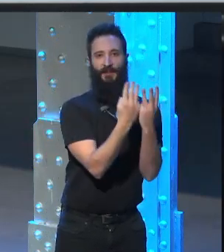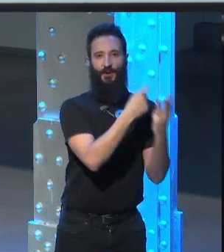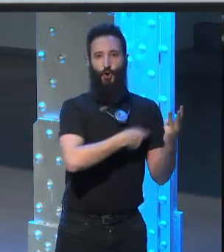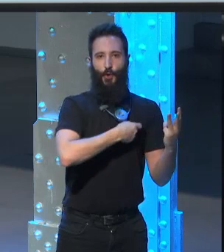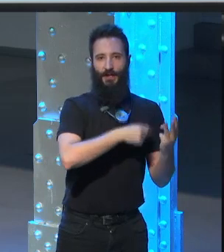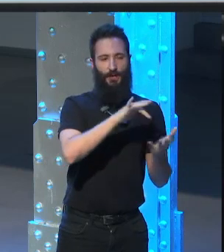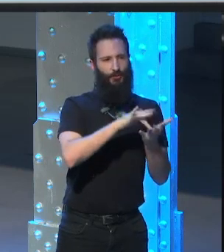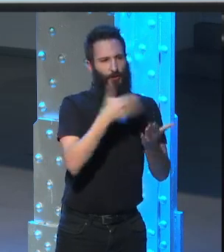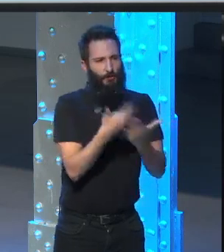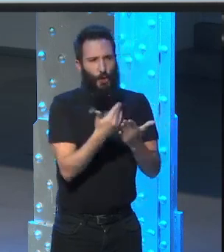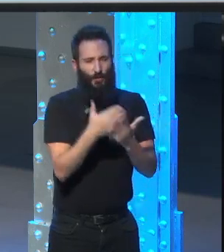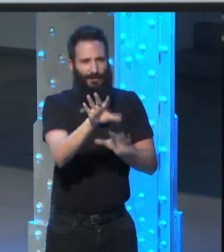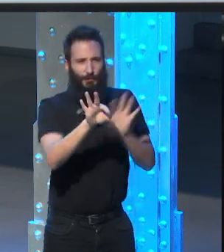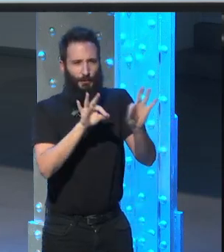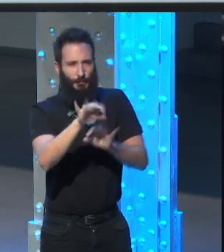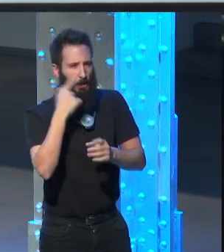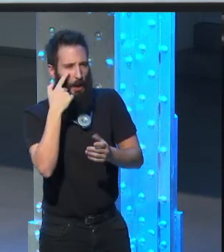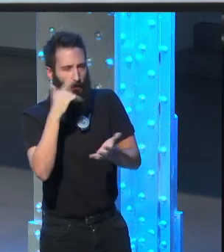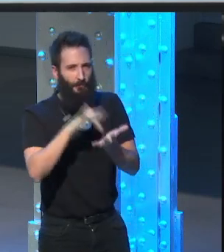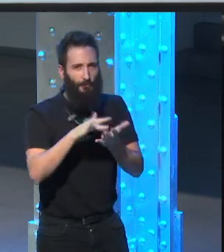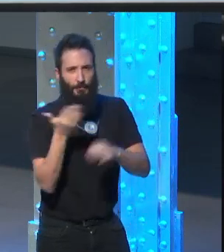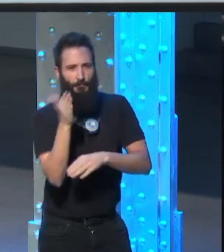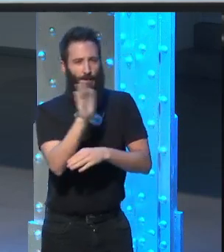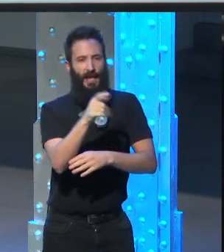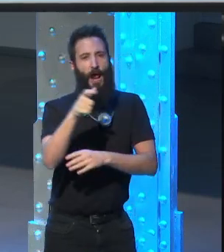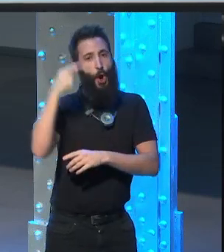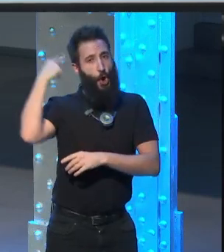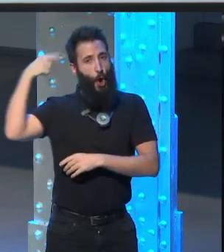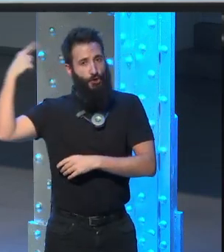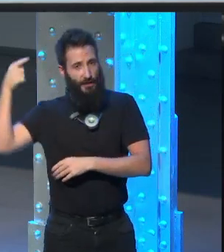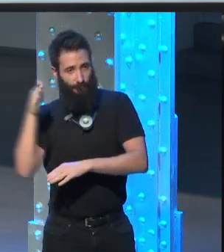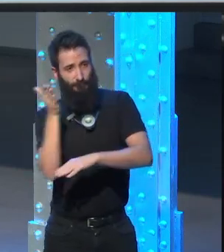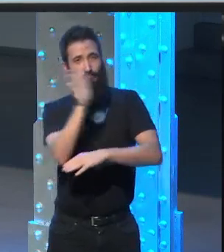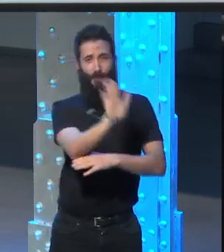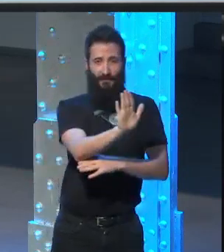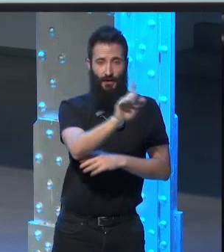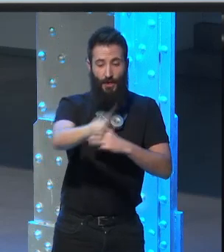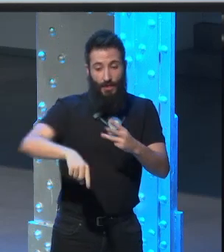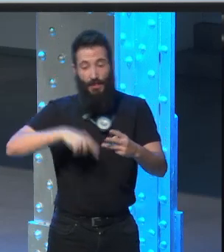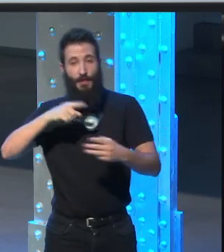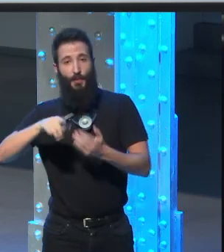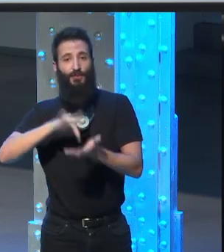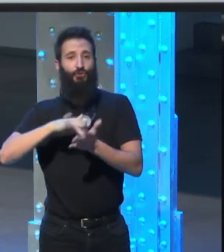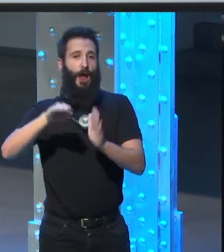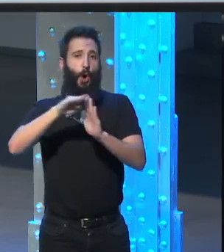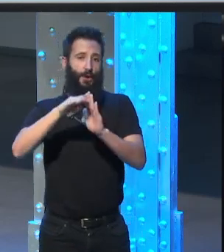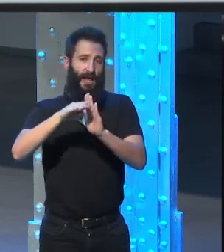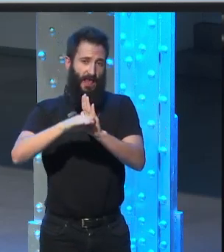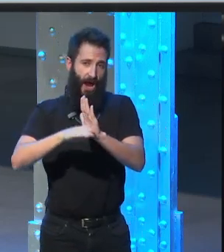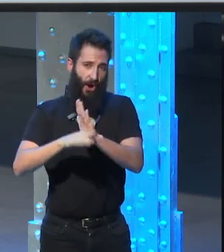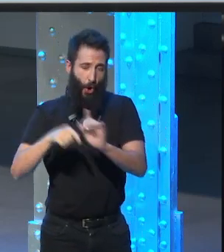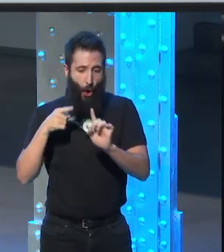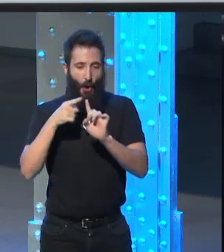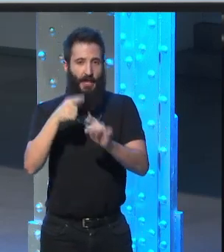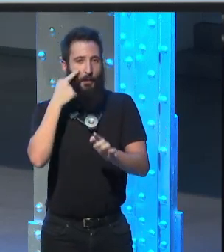evaluaron primero las propuestas seleccionadas a presentarse en Londres y después se establecieron los criterios para